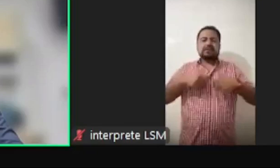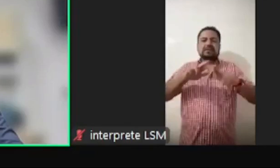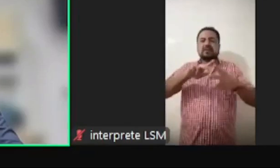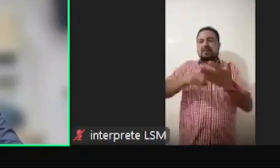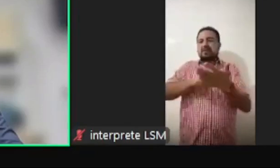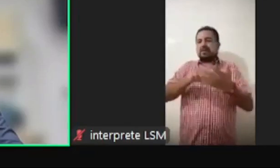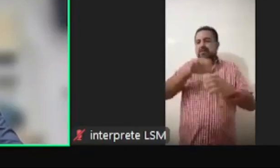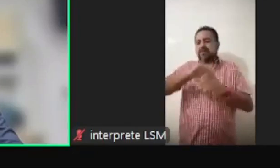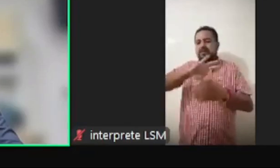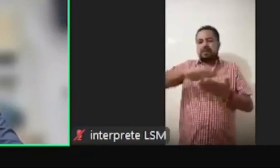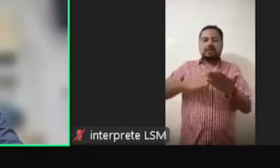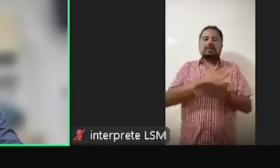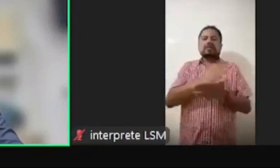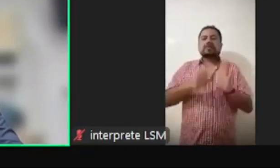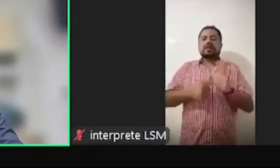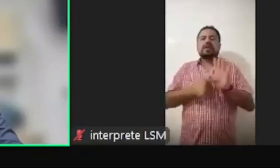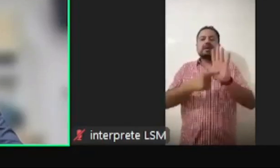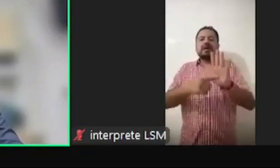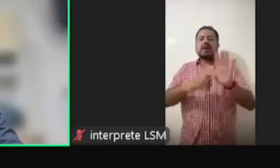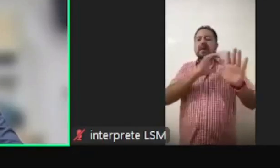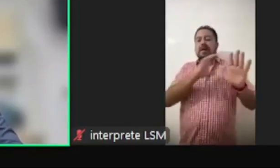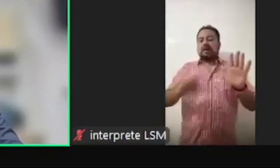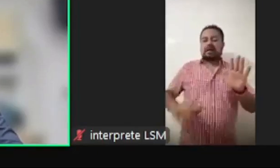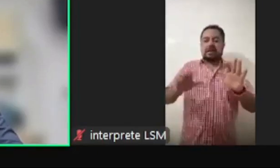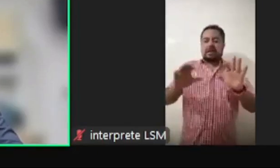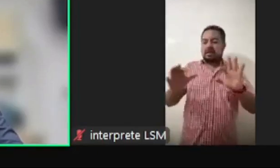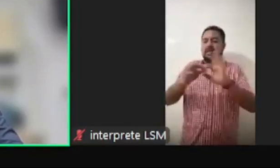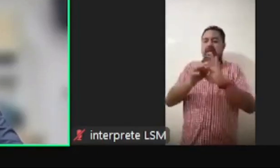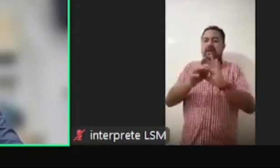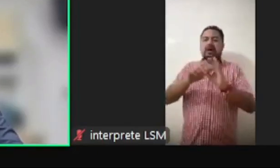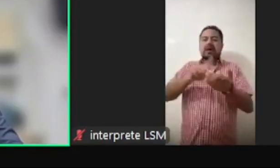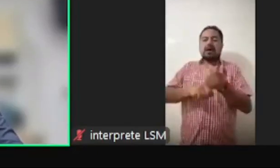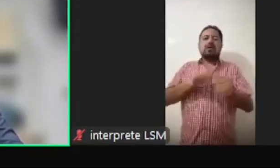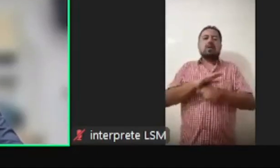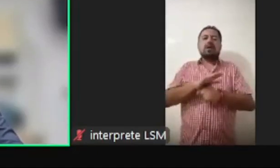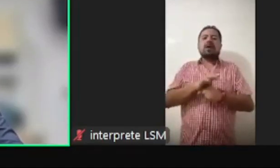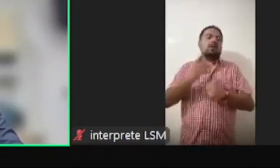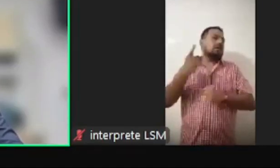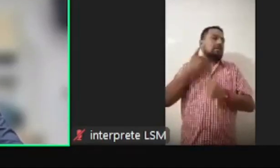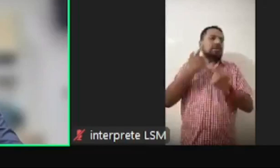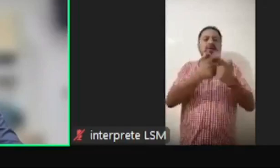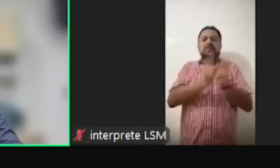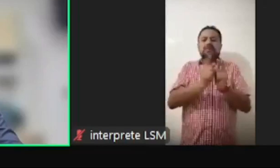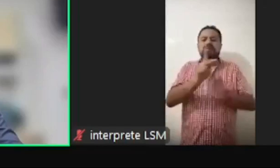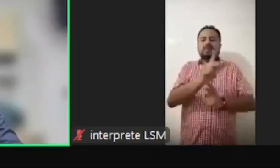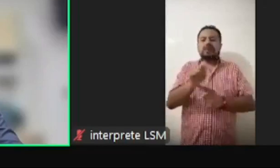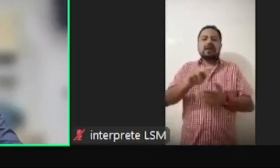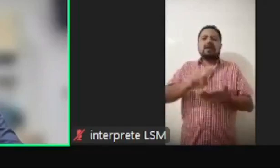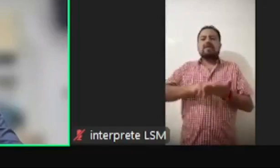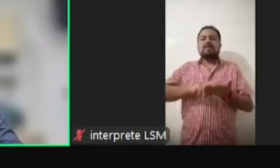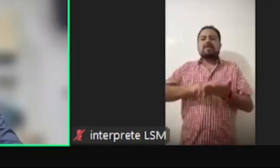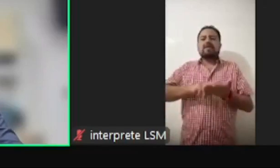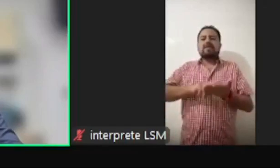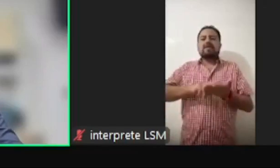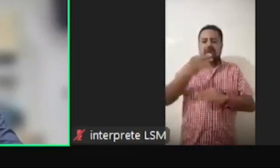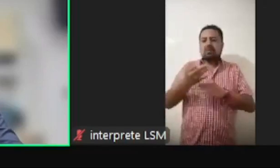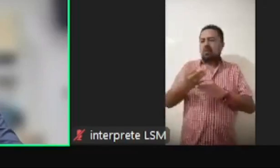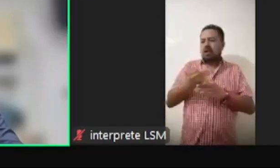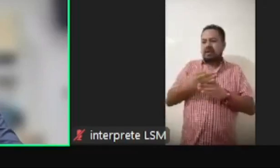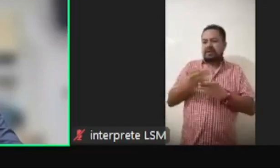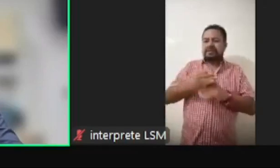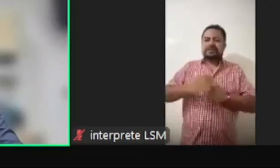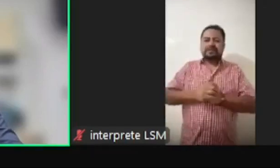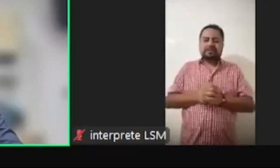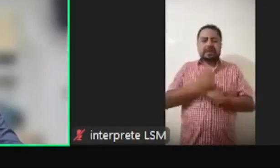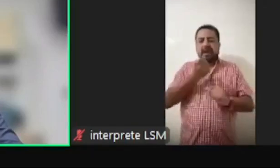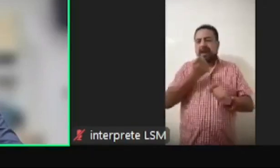proporcional presentada por la candidatura común, integrada por los partidos políticos del Trabajo, Verde Ecologista de México y Morena. En ese sentido,